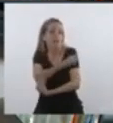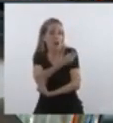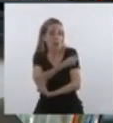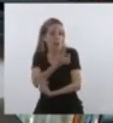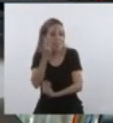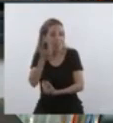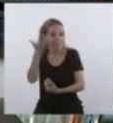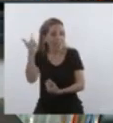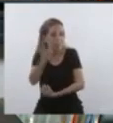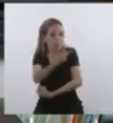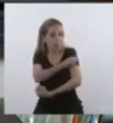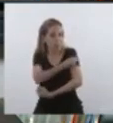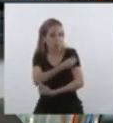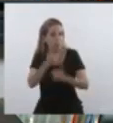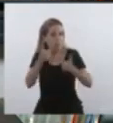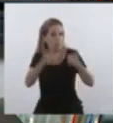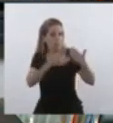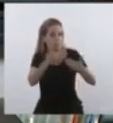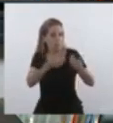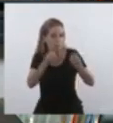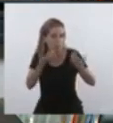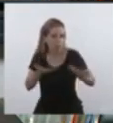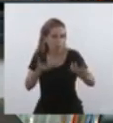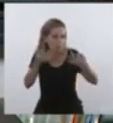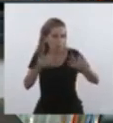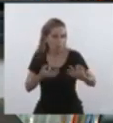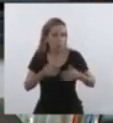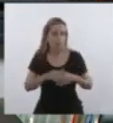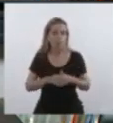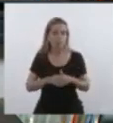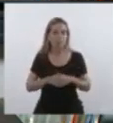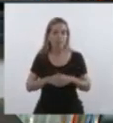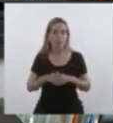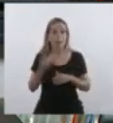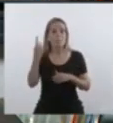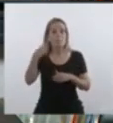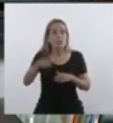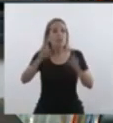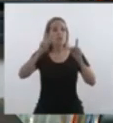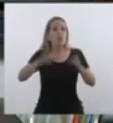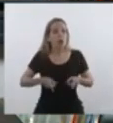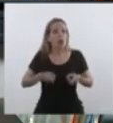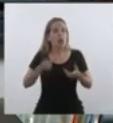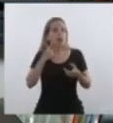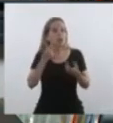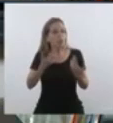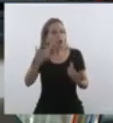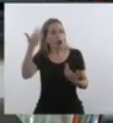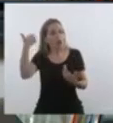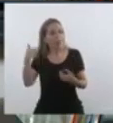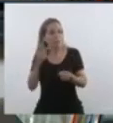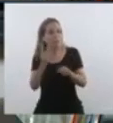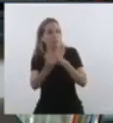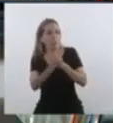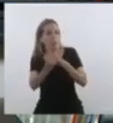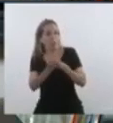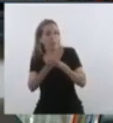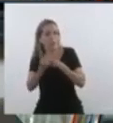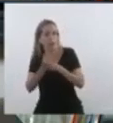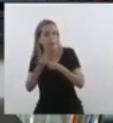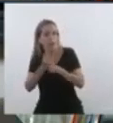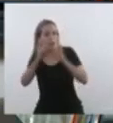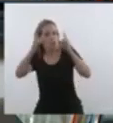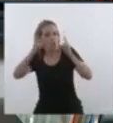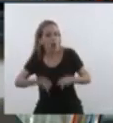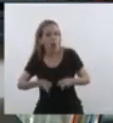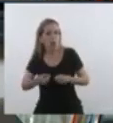recibido. Pero lo cierto es que pese a todos esos cuidados, terminé contagiado y aislado